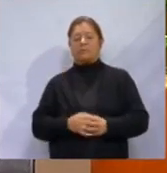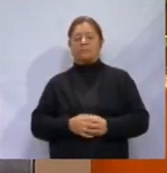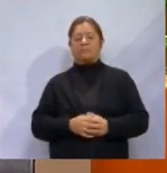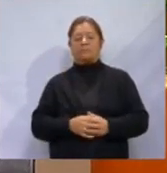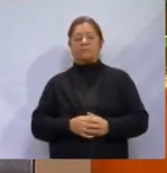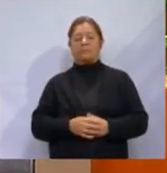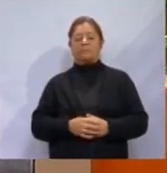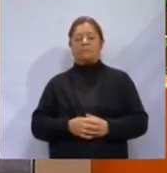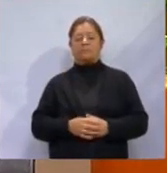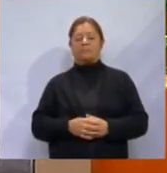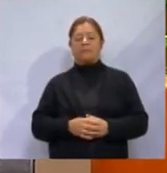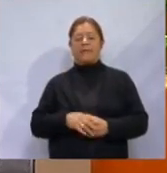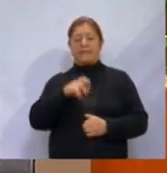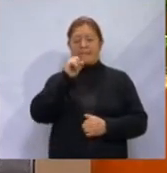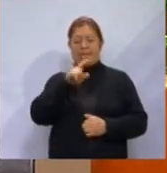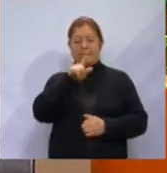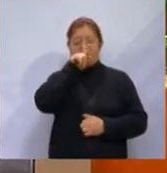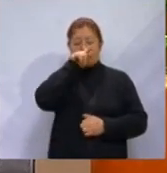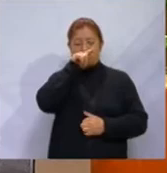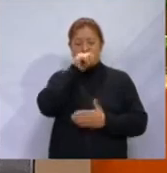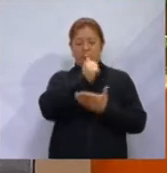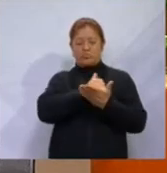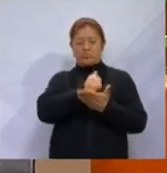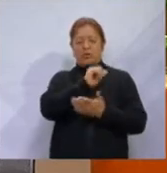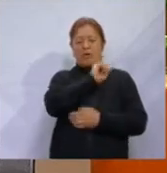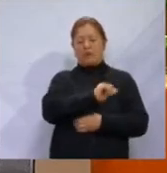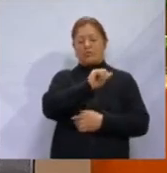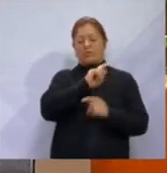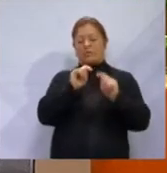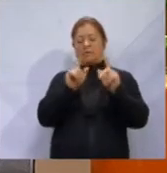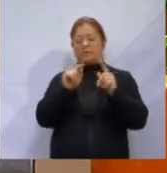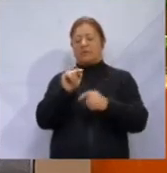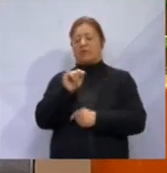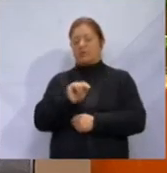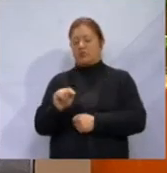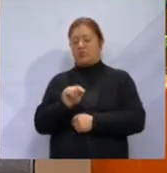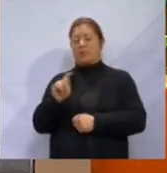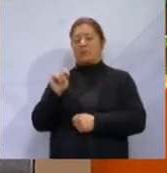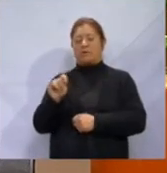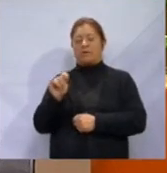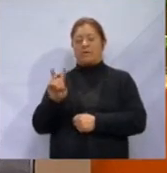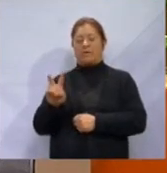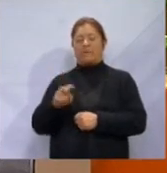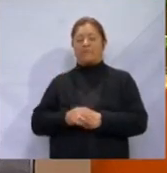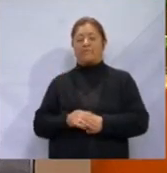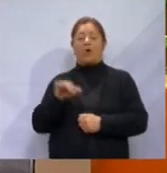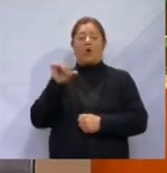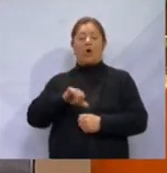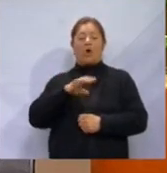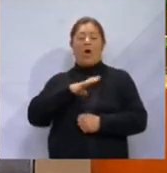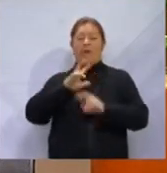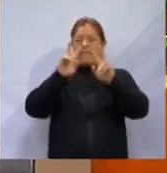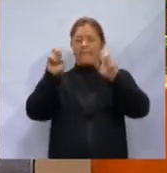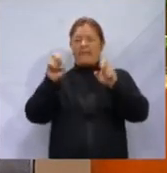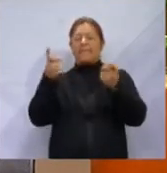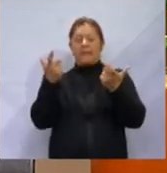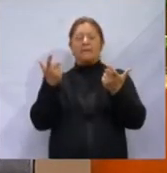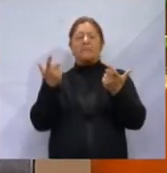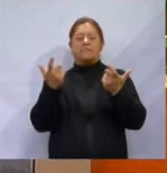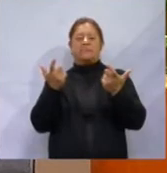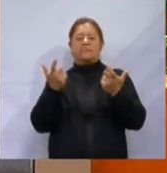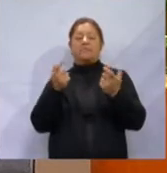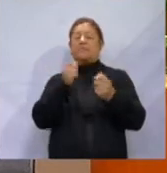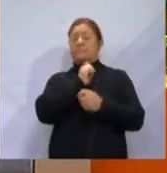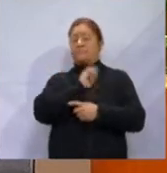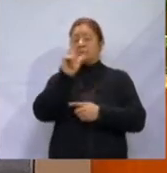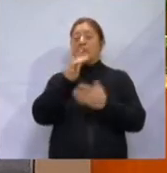Tlaxcala-UCET. Además, síganos en Twitter, @Tlaxcala-TV. El día de hoy pudimos abordar algunas particularidades sobre